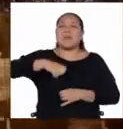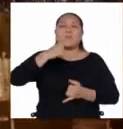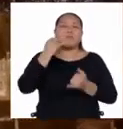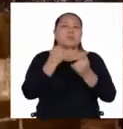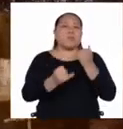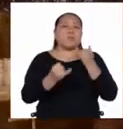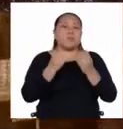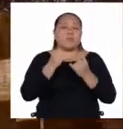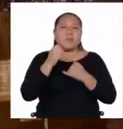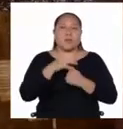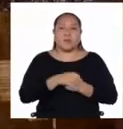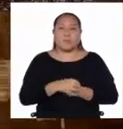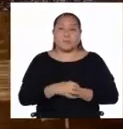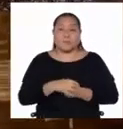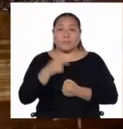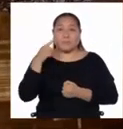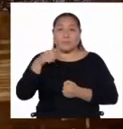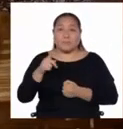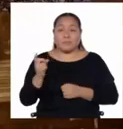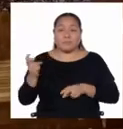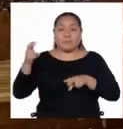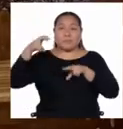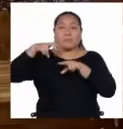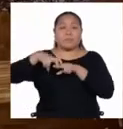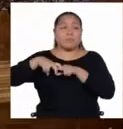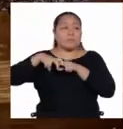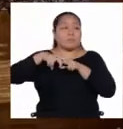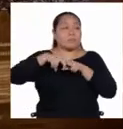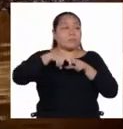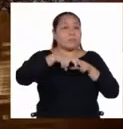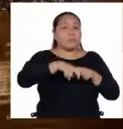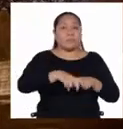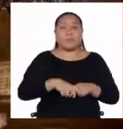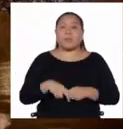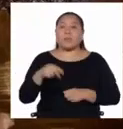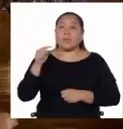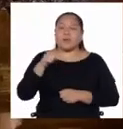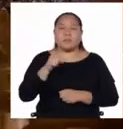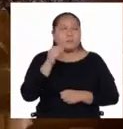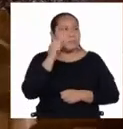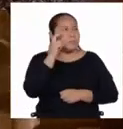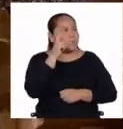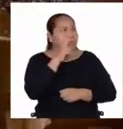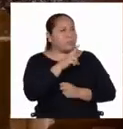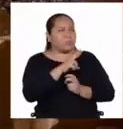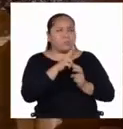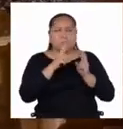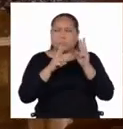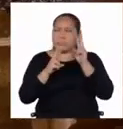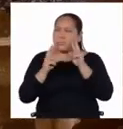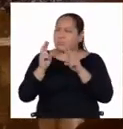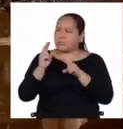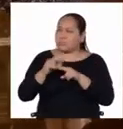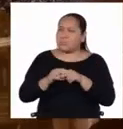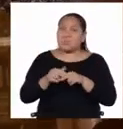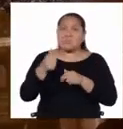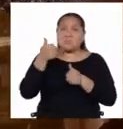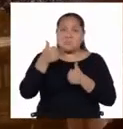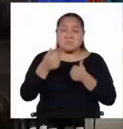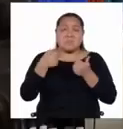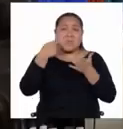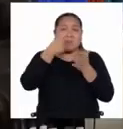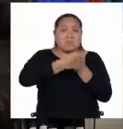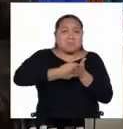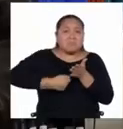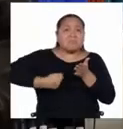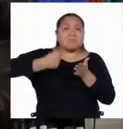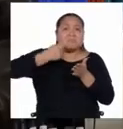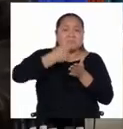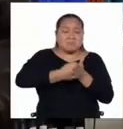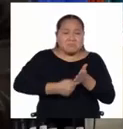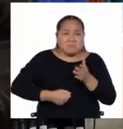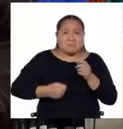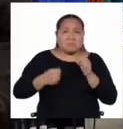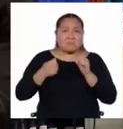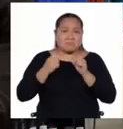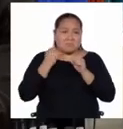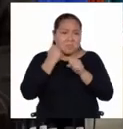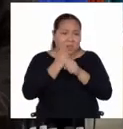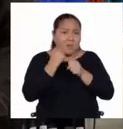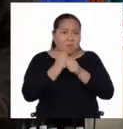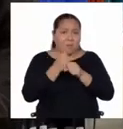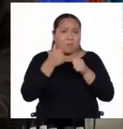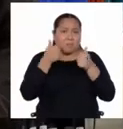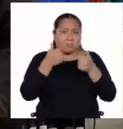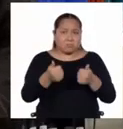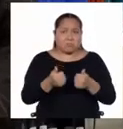La impresión del viajero Charles Wiener fue que habíamos hecho un esfuerzo maravilloso de ingeniería,